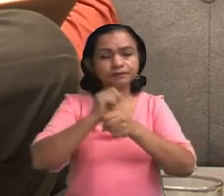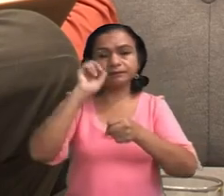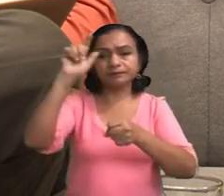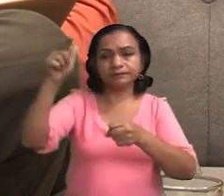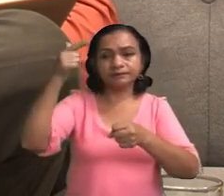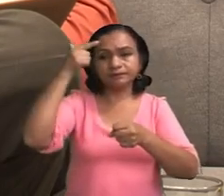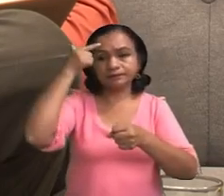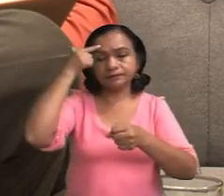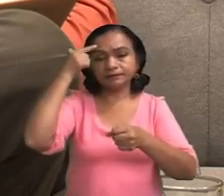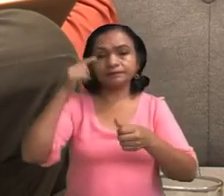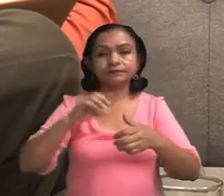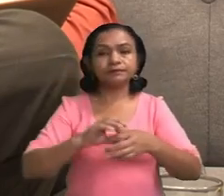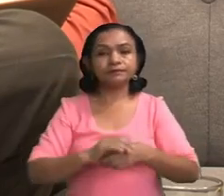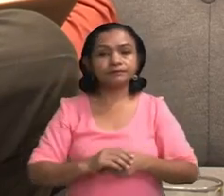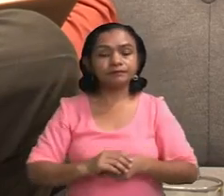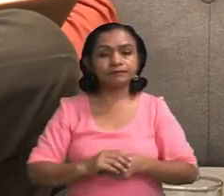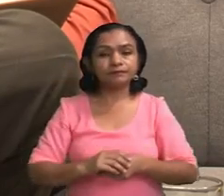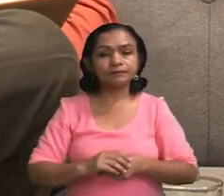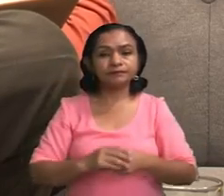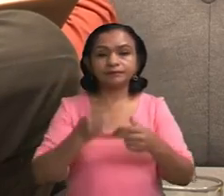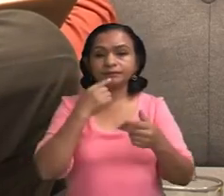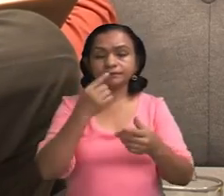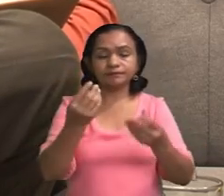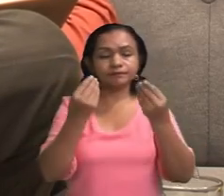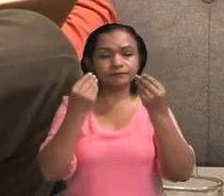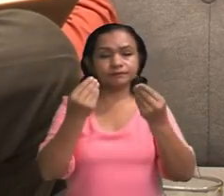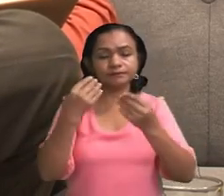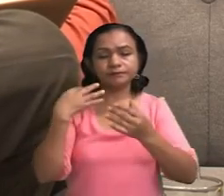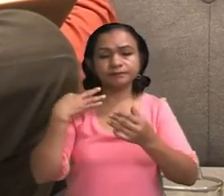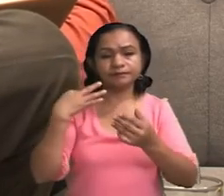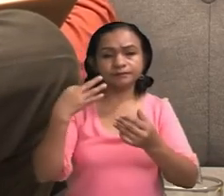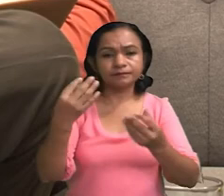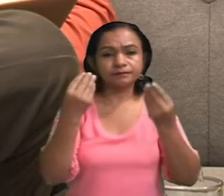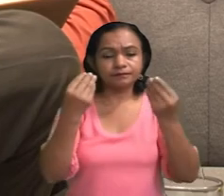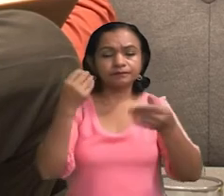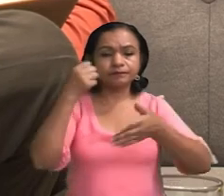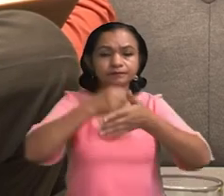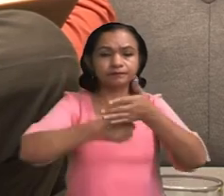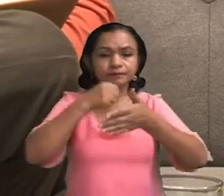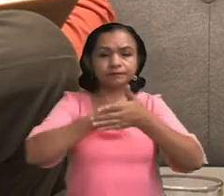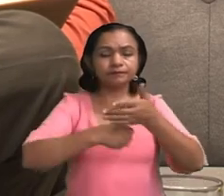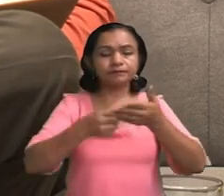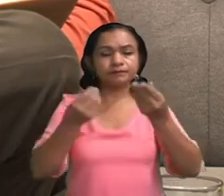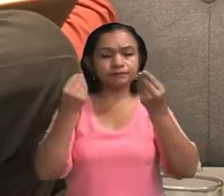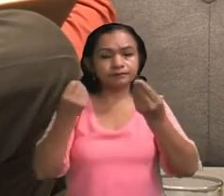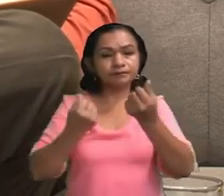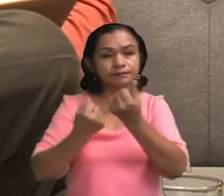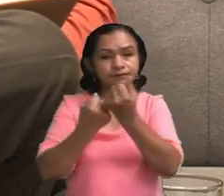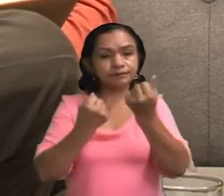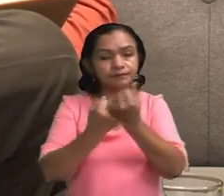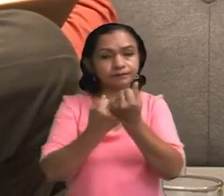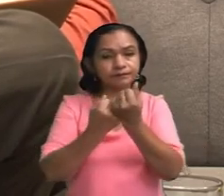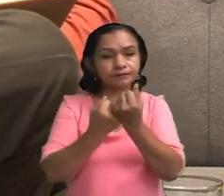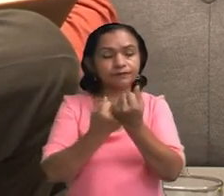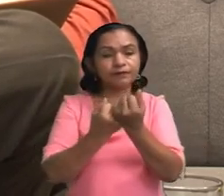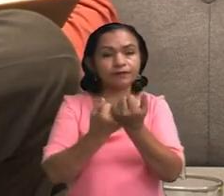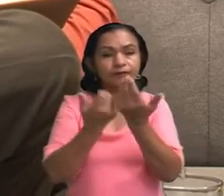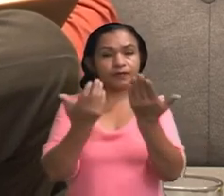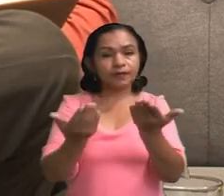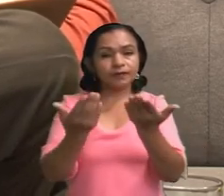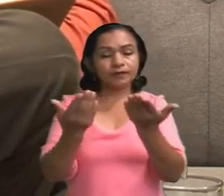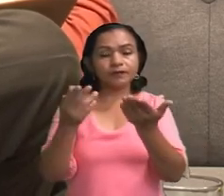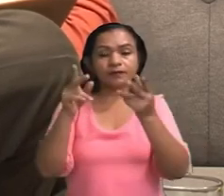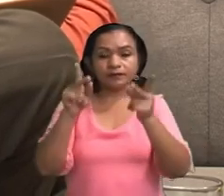gobierno, digamos, con mucha voluntad, con mucho esfuerzo y con mucho respaldo, precisamente a